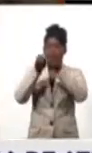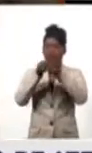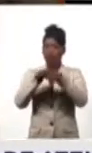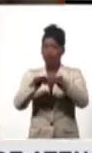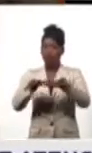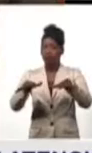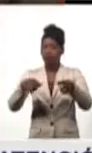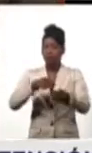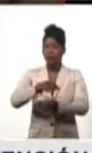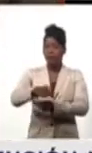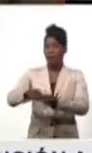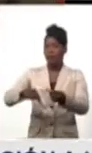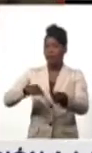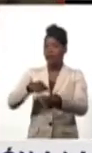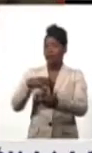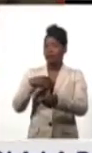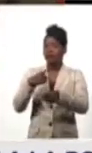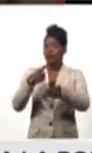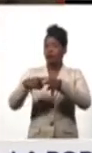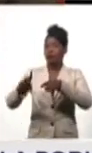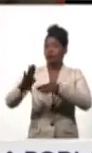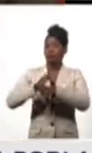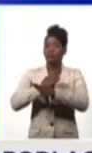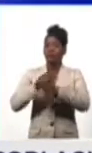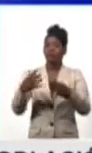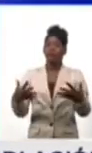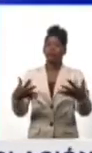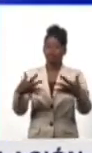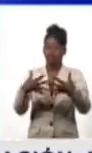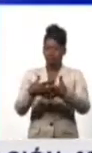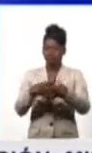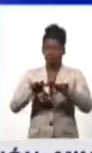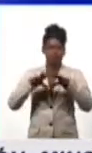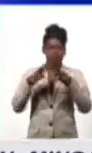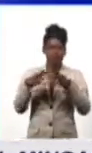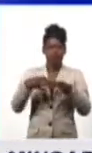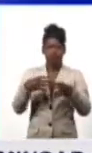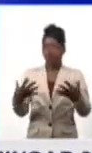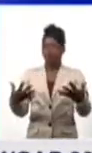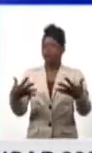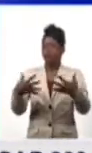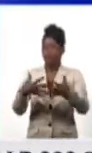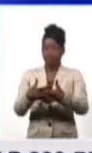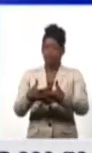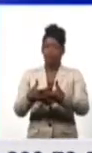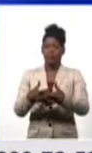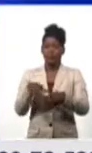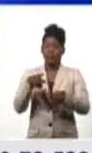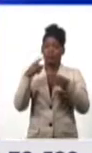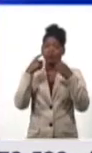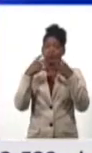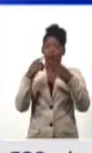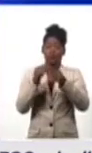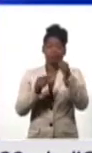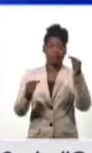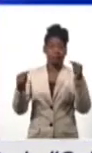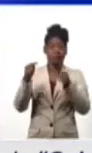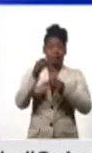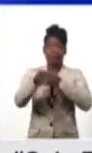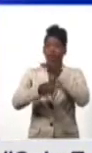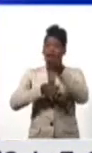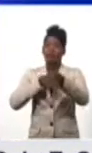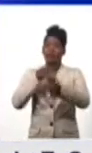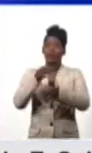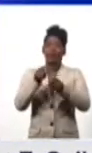están relacionadas con estos patógenos, ¿no? Todo está relacionado. Exacto, y muy importante precisamente entonces porque dentro